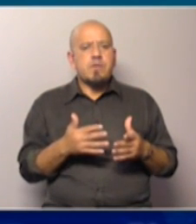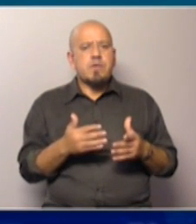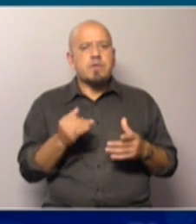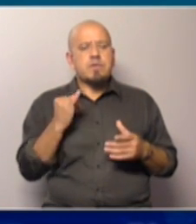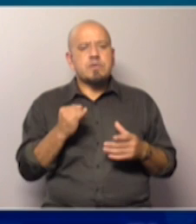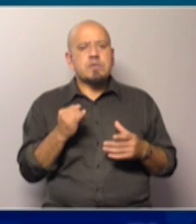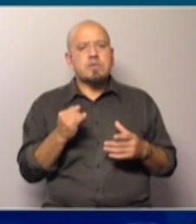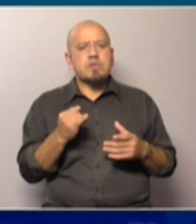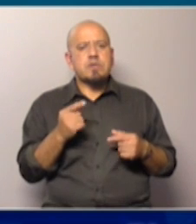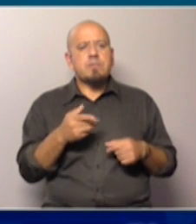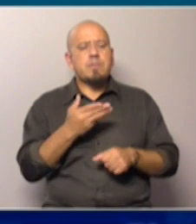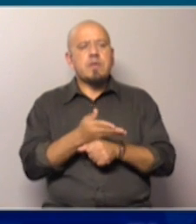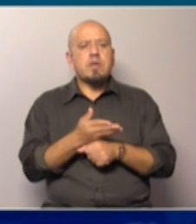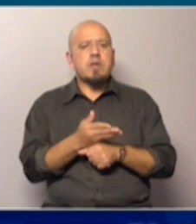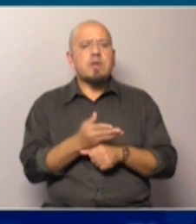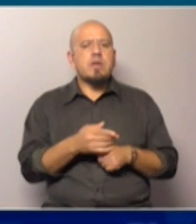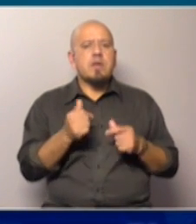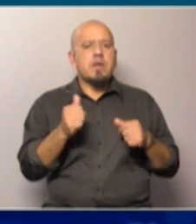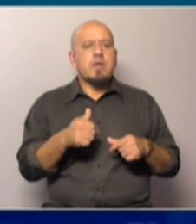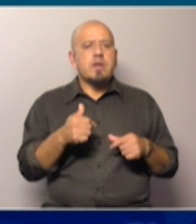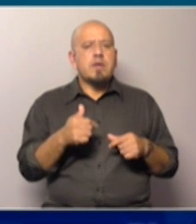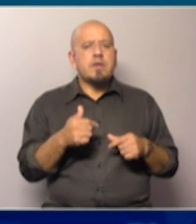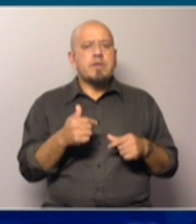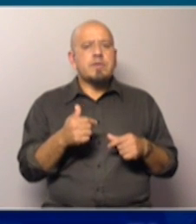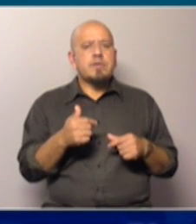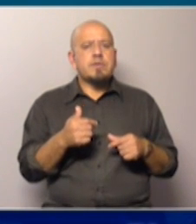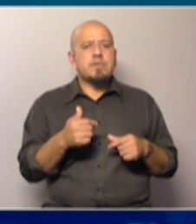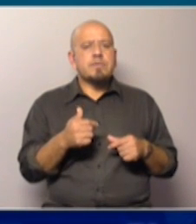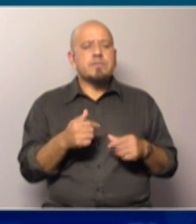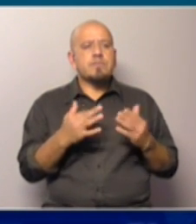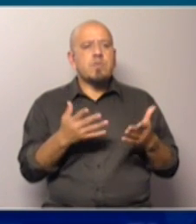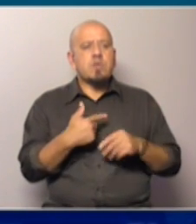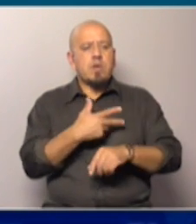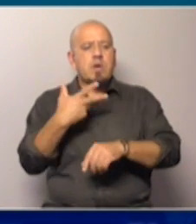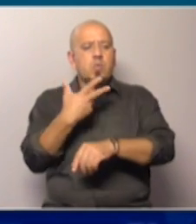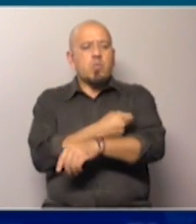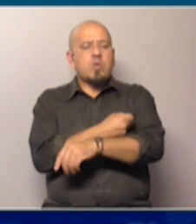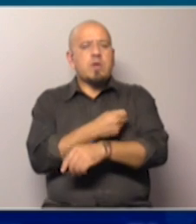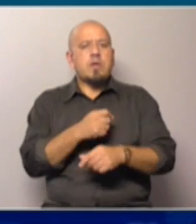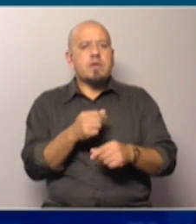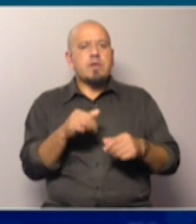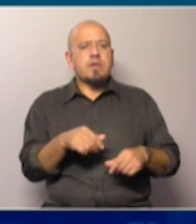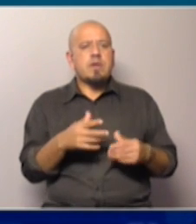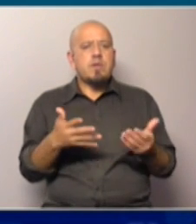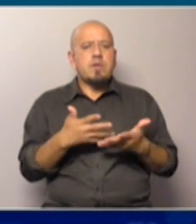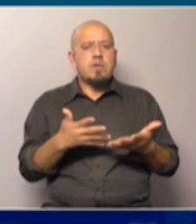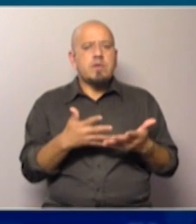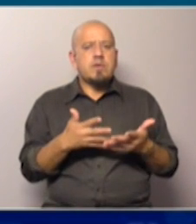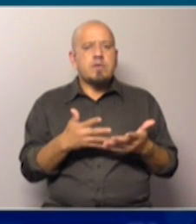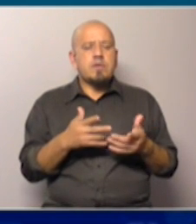es pedir este consentimiento informado ante una vacuna en un marco además de pandemia.